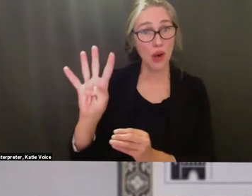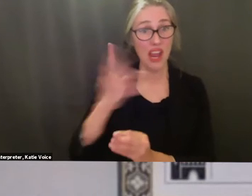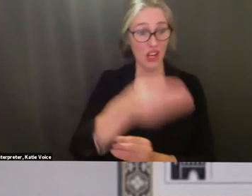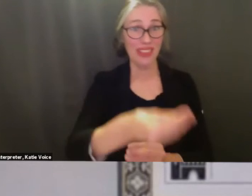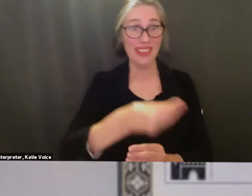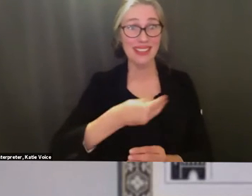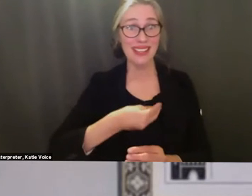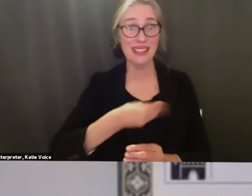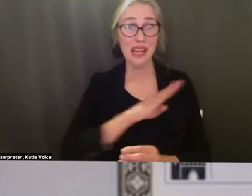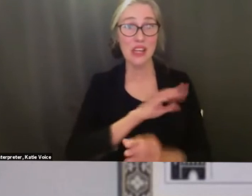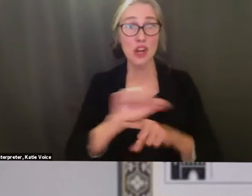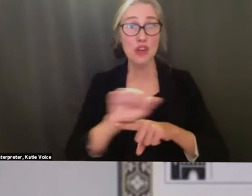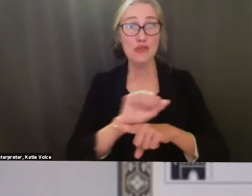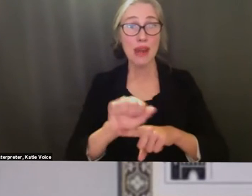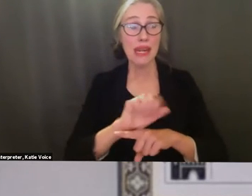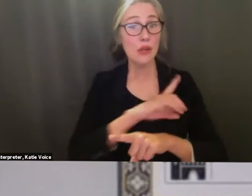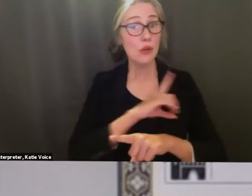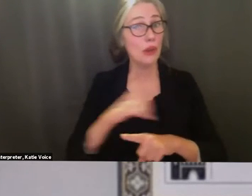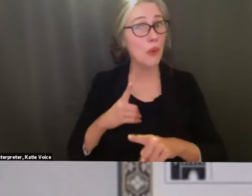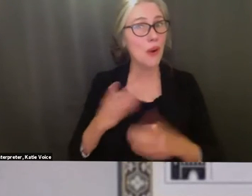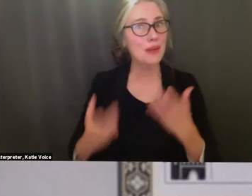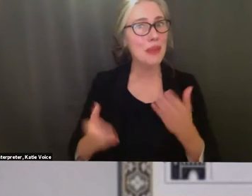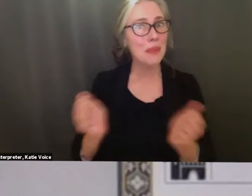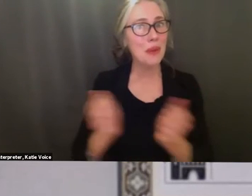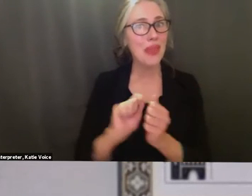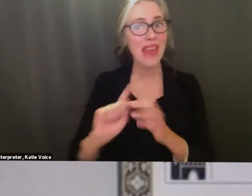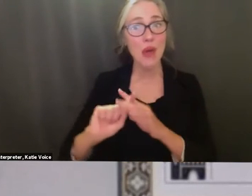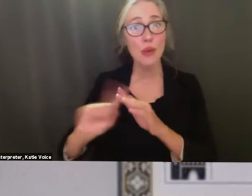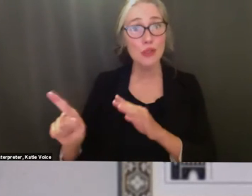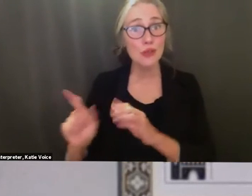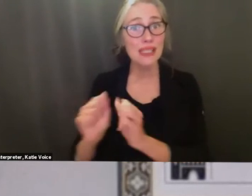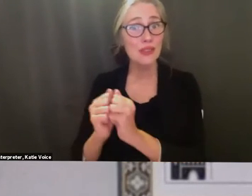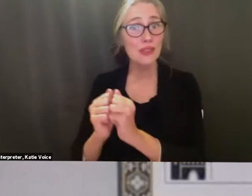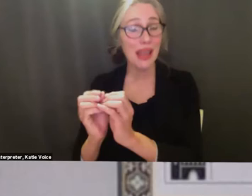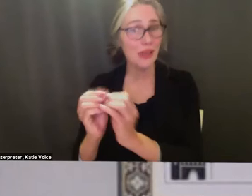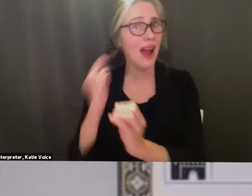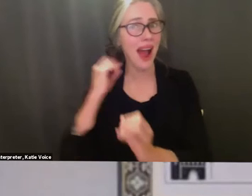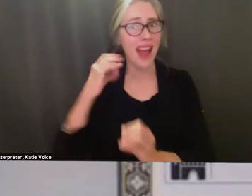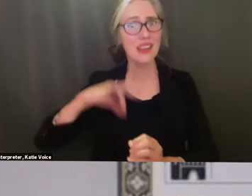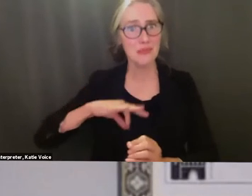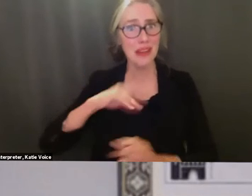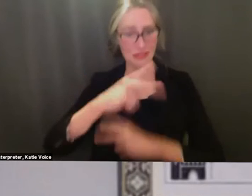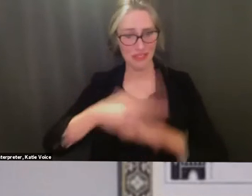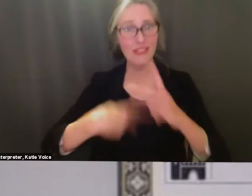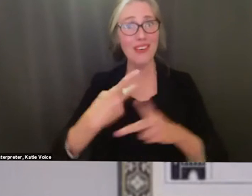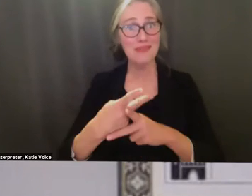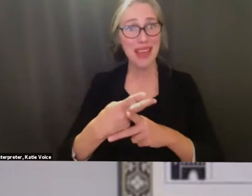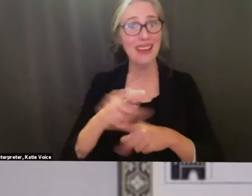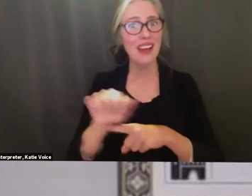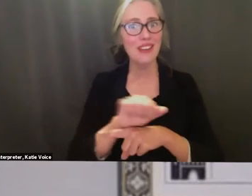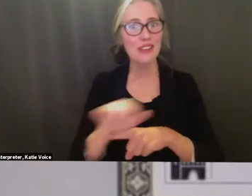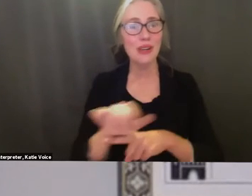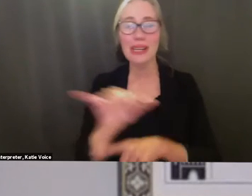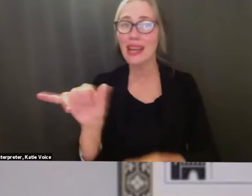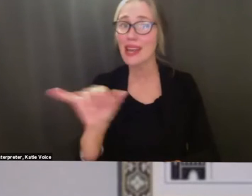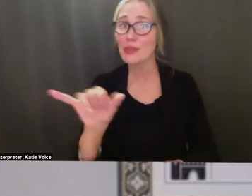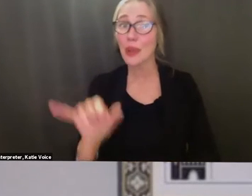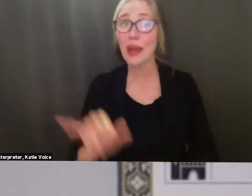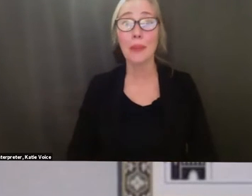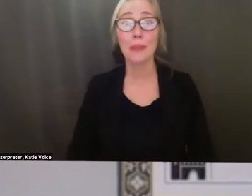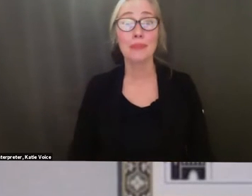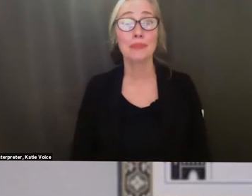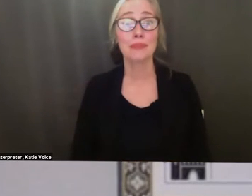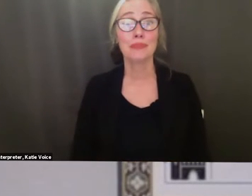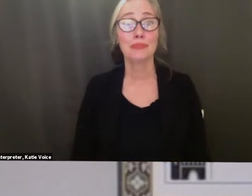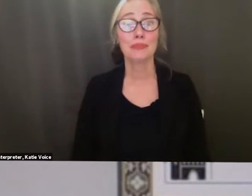se puede extender para el consejo, que puede ser parte de nuestro retiro del consejo? Porque yo creo que también nosotros podemos usar